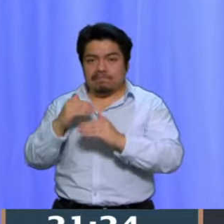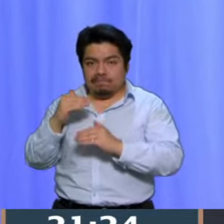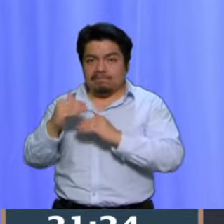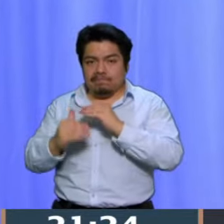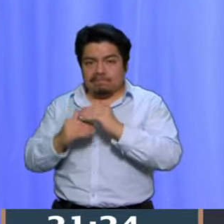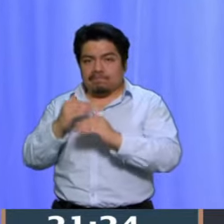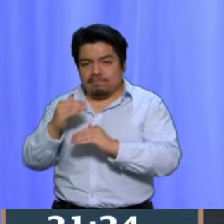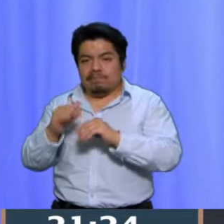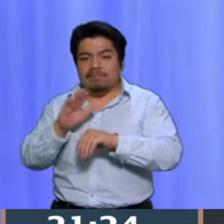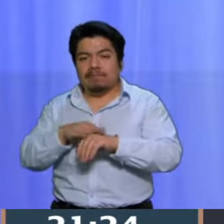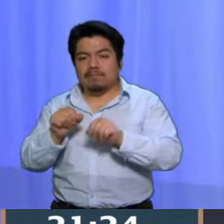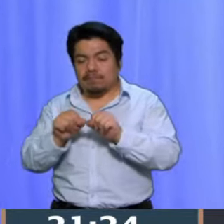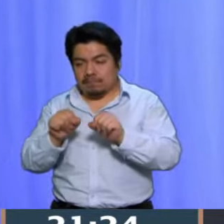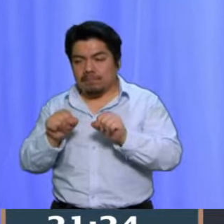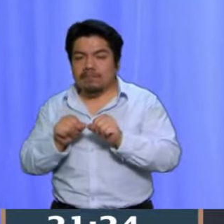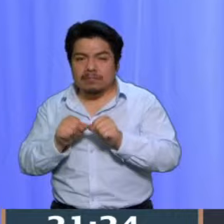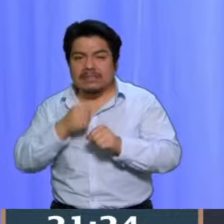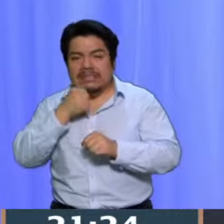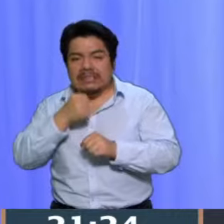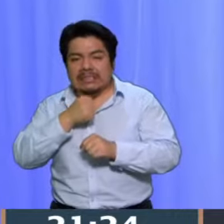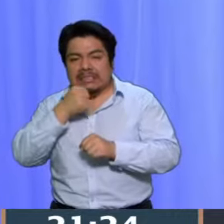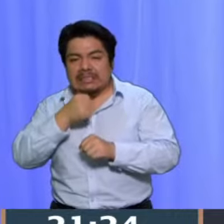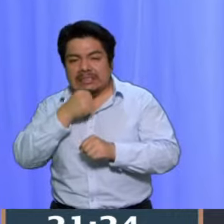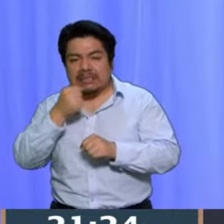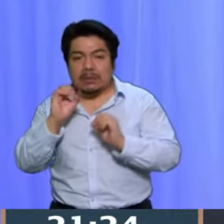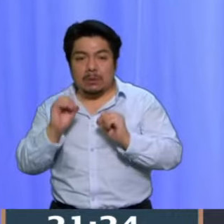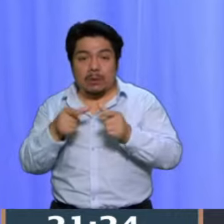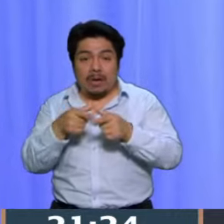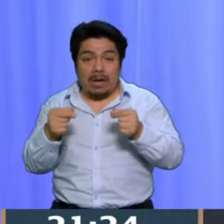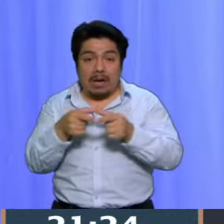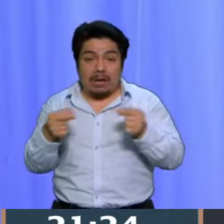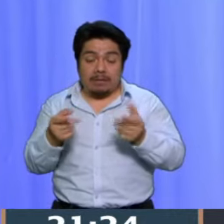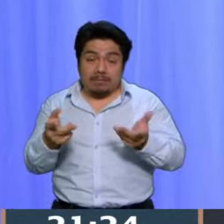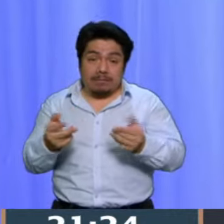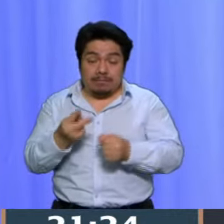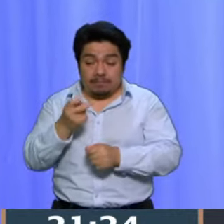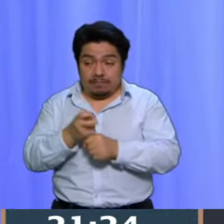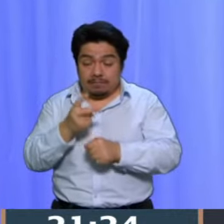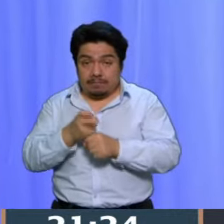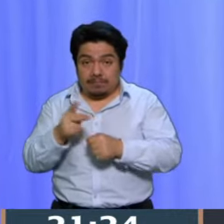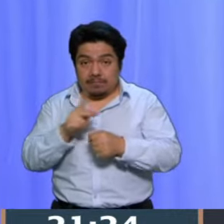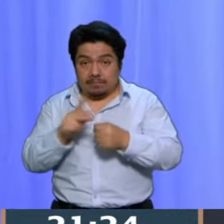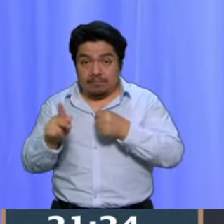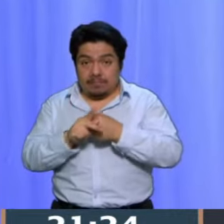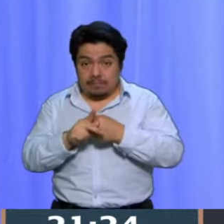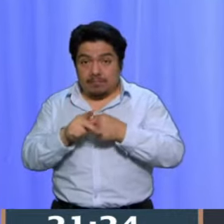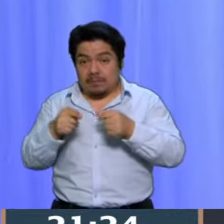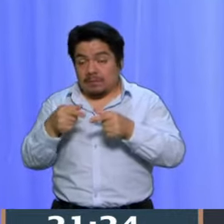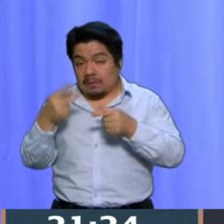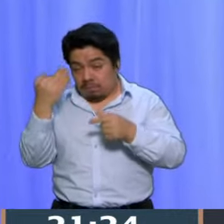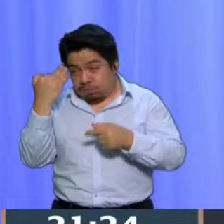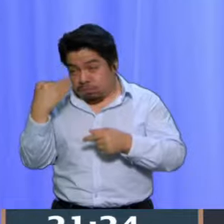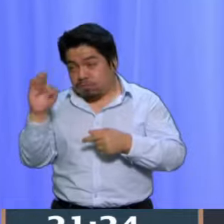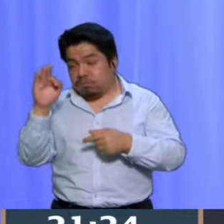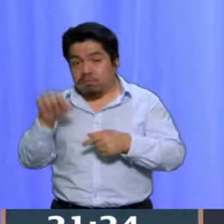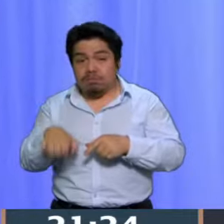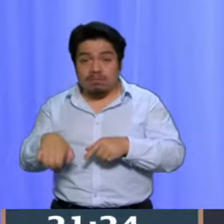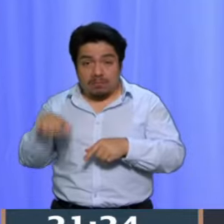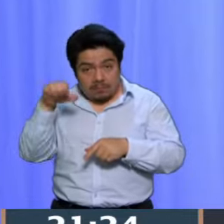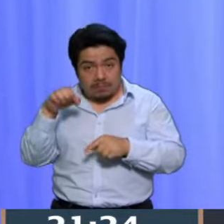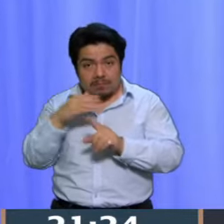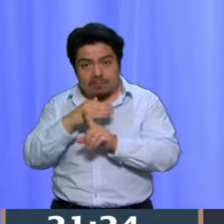vez más una sociedad envejecida. Entonces, o Japón, el segundo país no solo longevo, sino también de promedio de